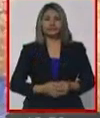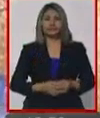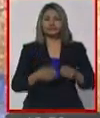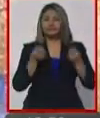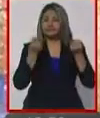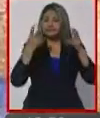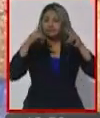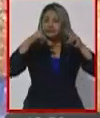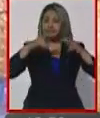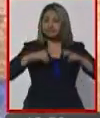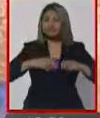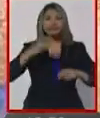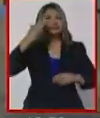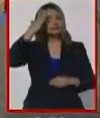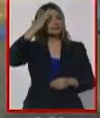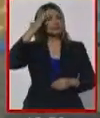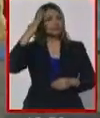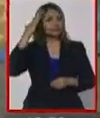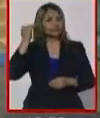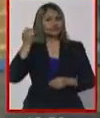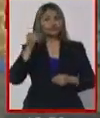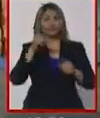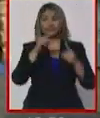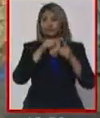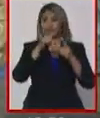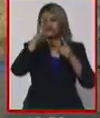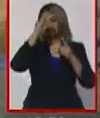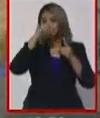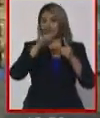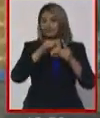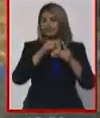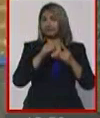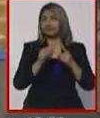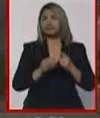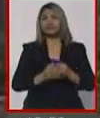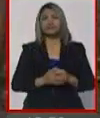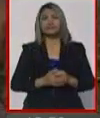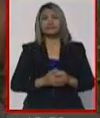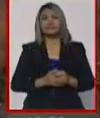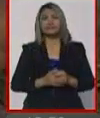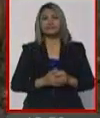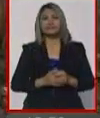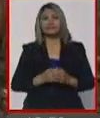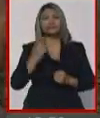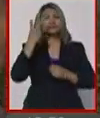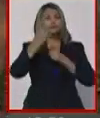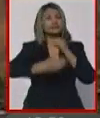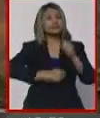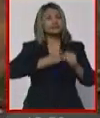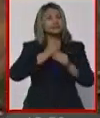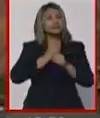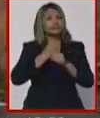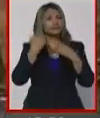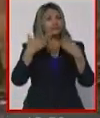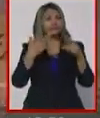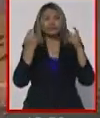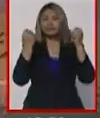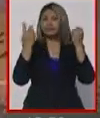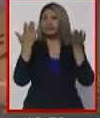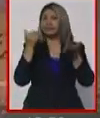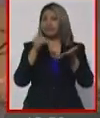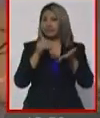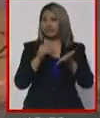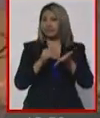profunda investigación porque resulta que esta persona, en menos de 2 años de haber sido